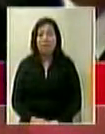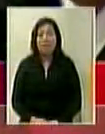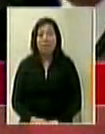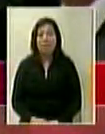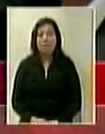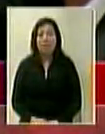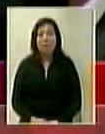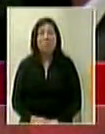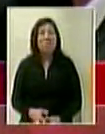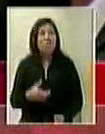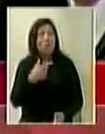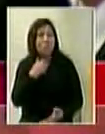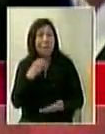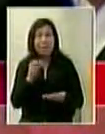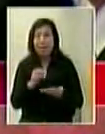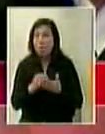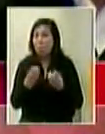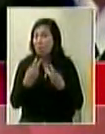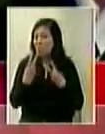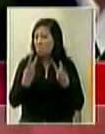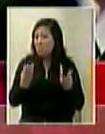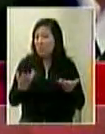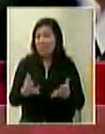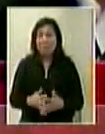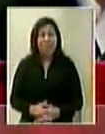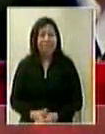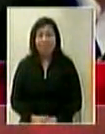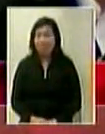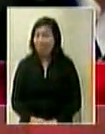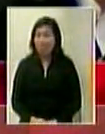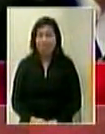cierto?, y le gusta tener mucha visita. Pero dicho sea de